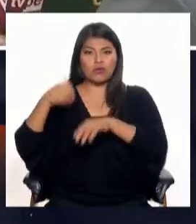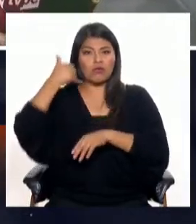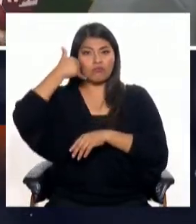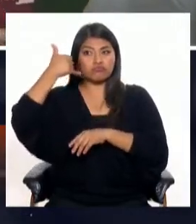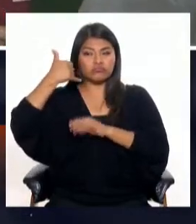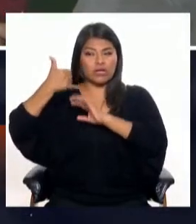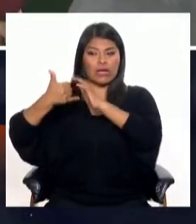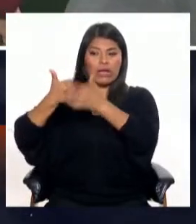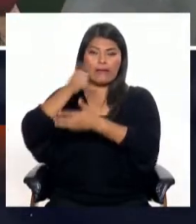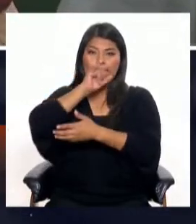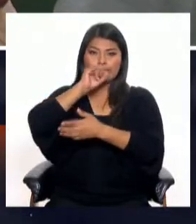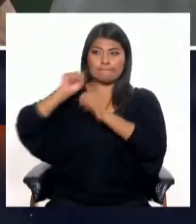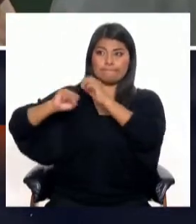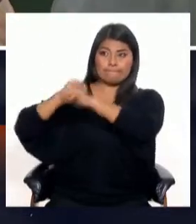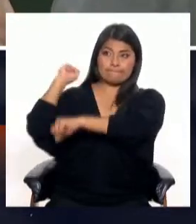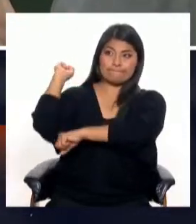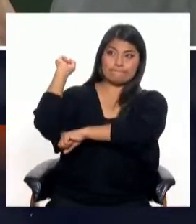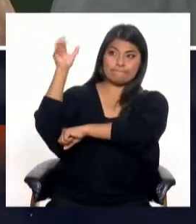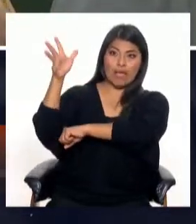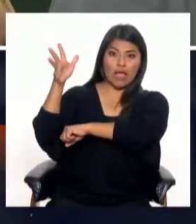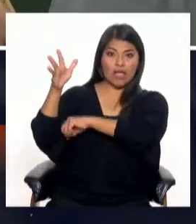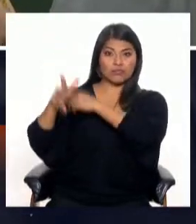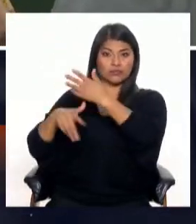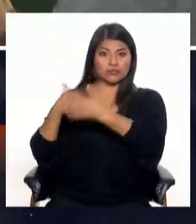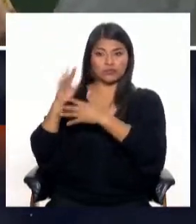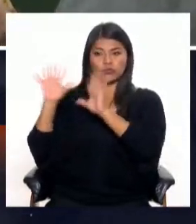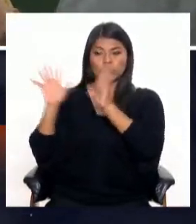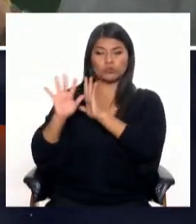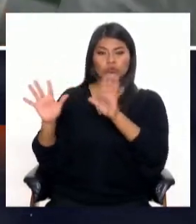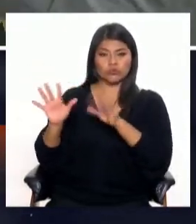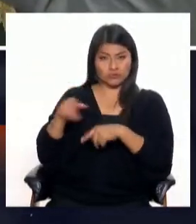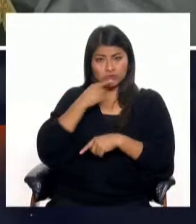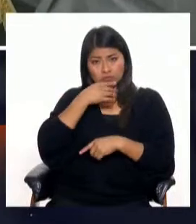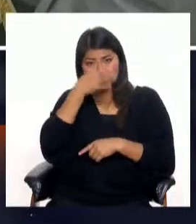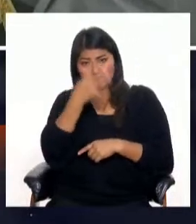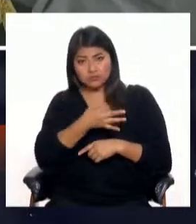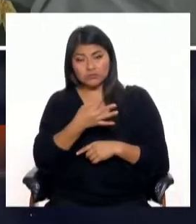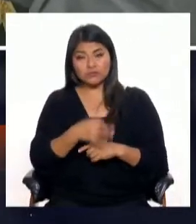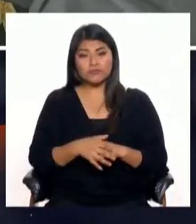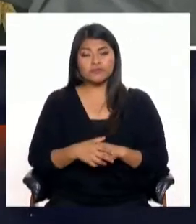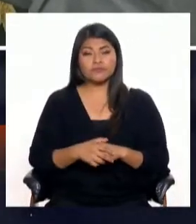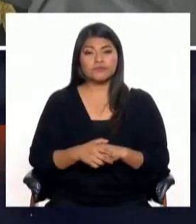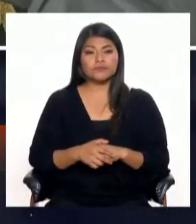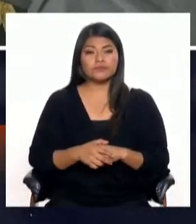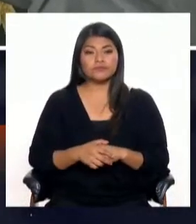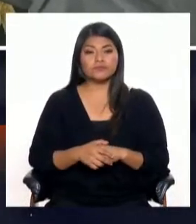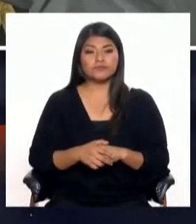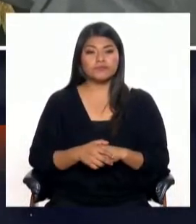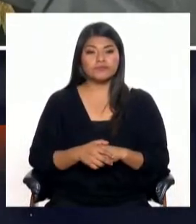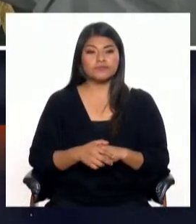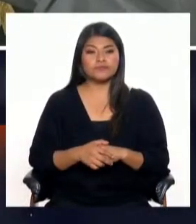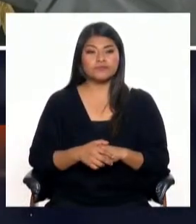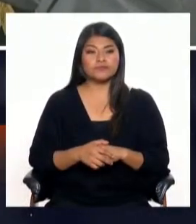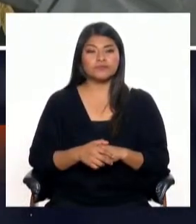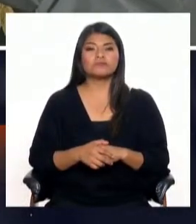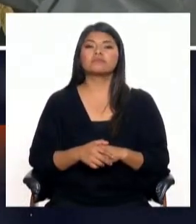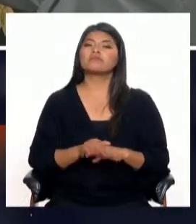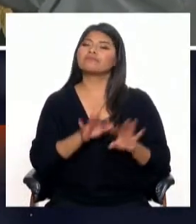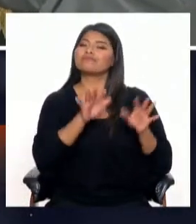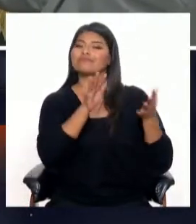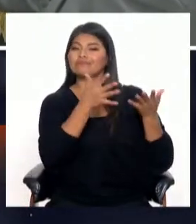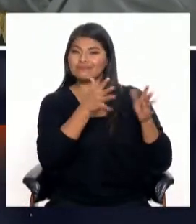arroja pretendiendo destrozarlo y borrar evidencias. ¿Eso ocurrió? Bueno, sucedió algo al